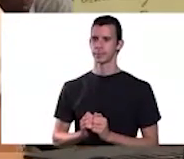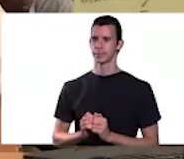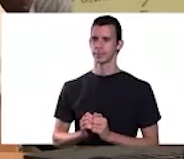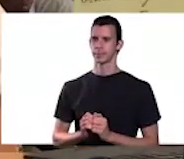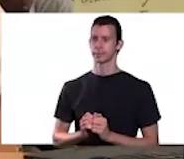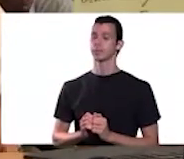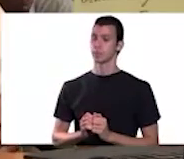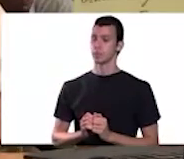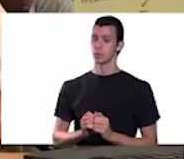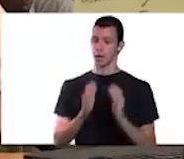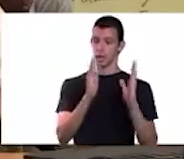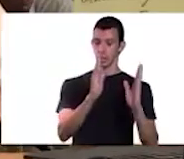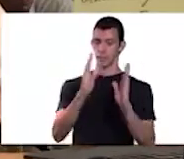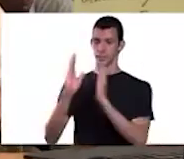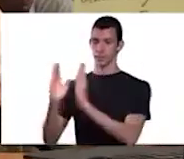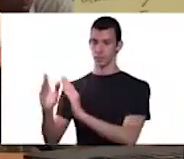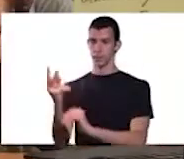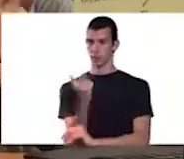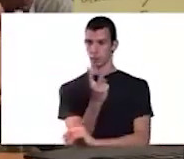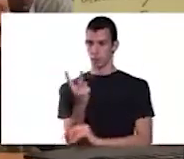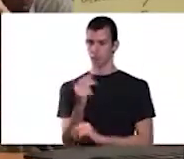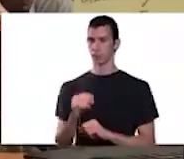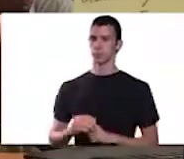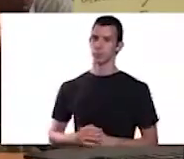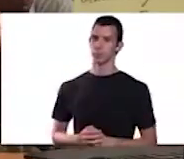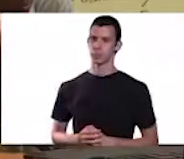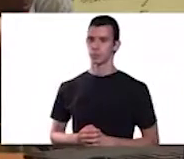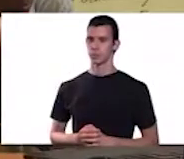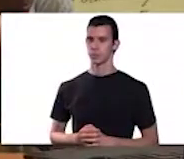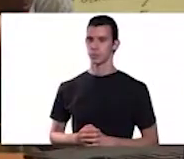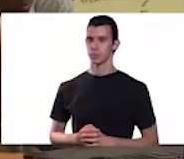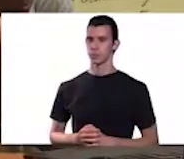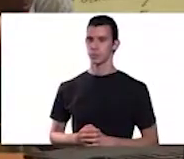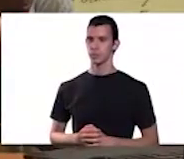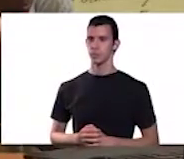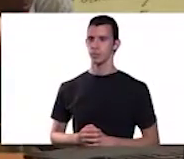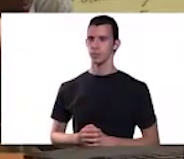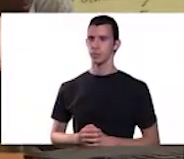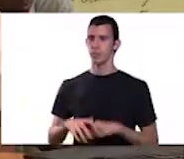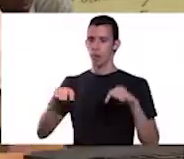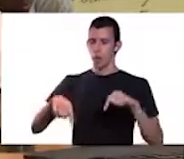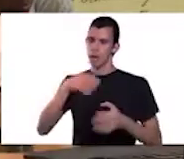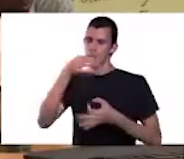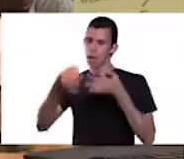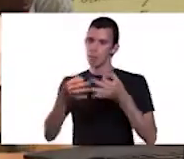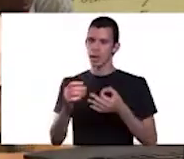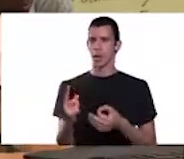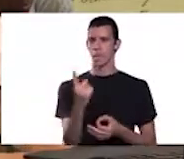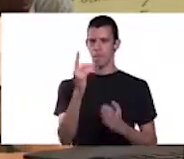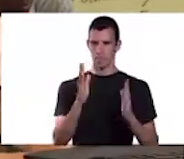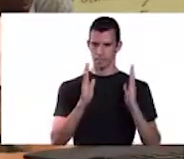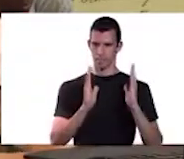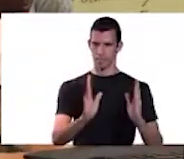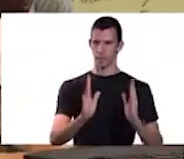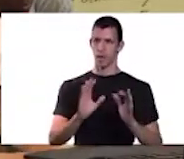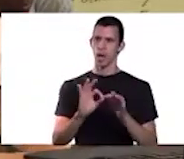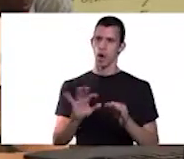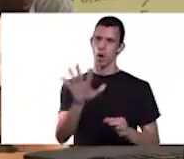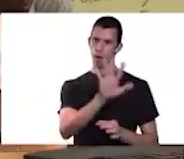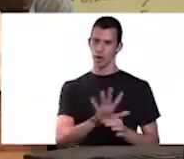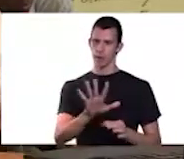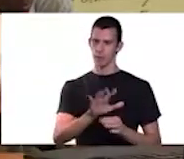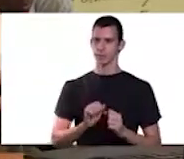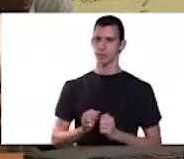semestres. Lo que vamos a trabajar de la facultad, que son los que trabajan la geografía. El primer